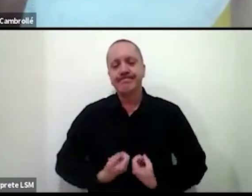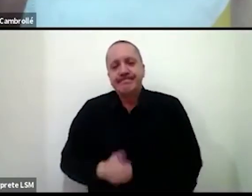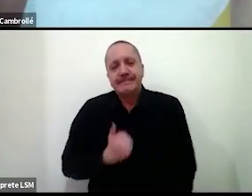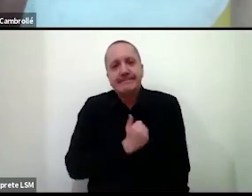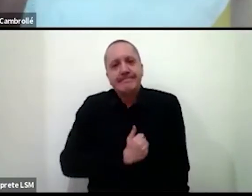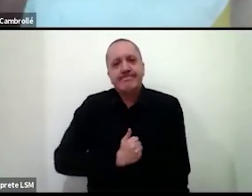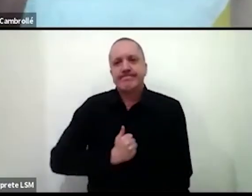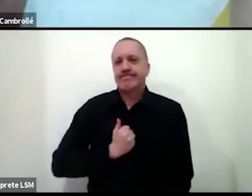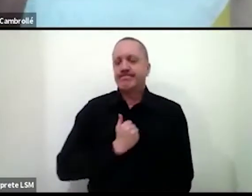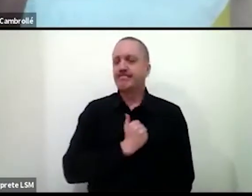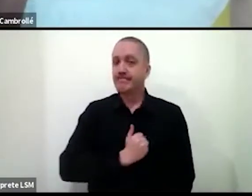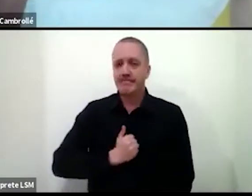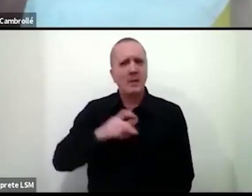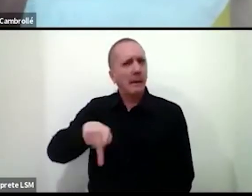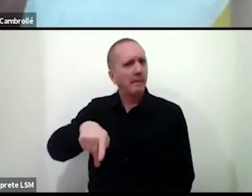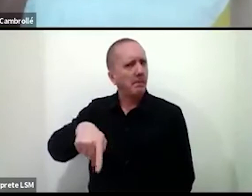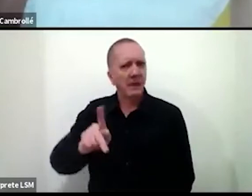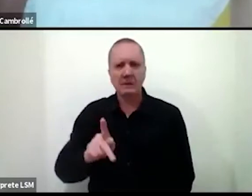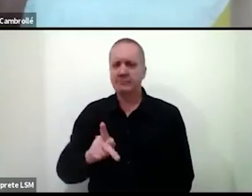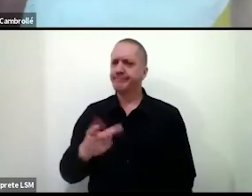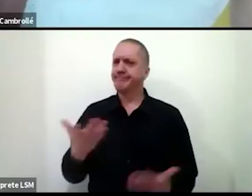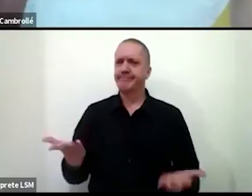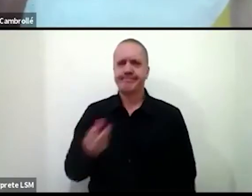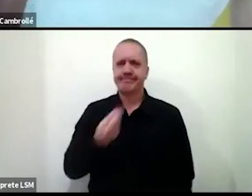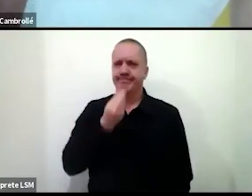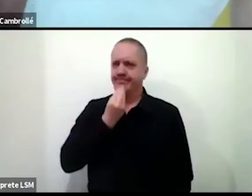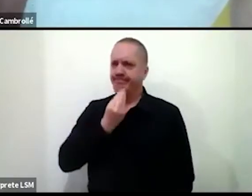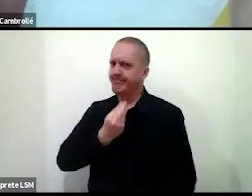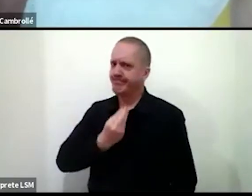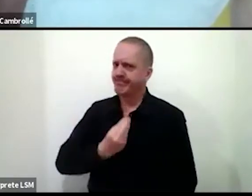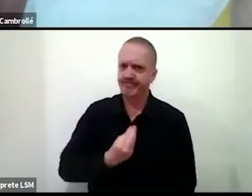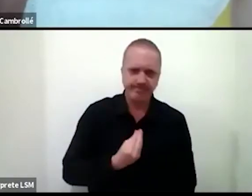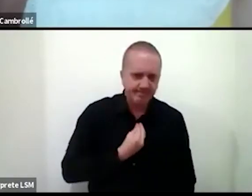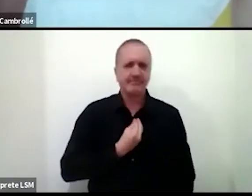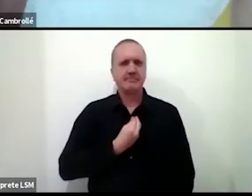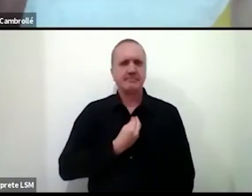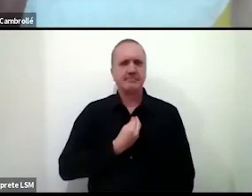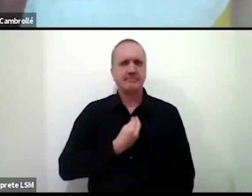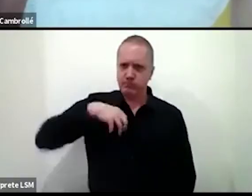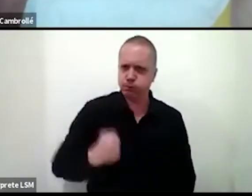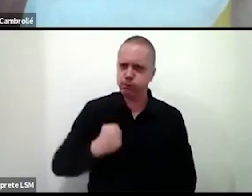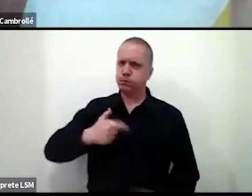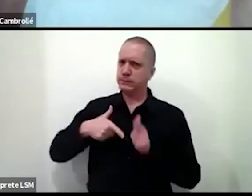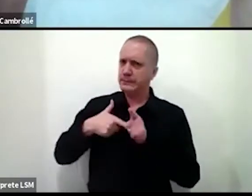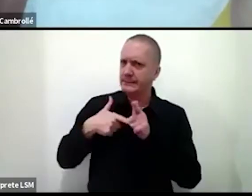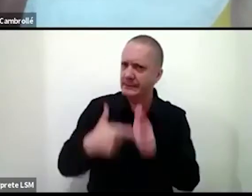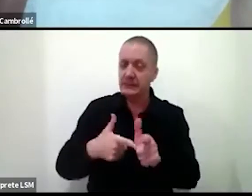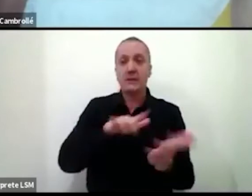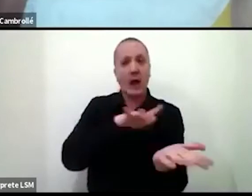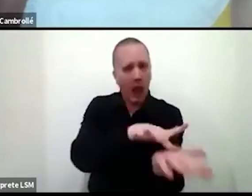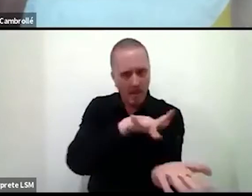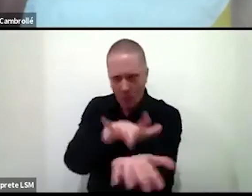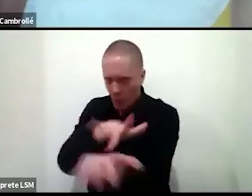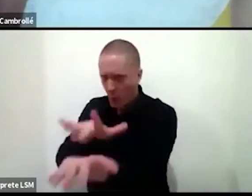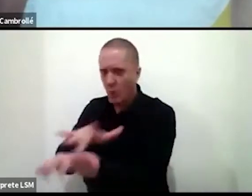estamos de alguna manera sanando esas heridas y esas pérdidas, apoyando a otras compañeras que están en este